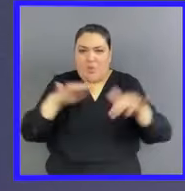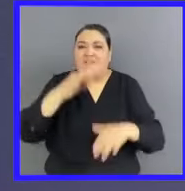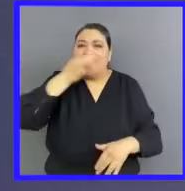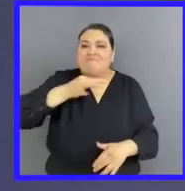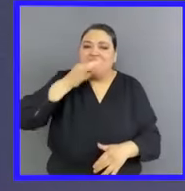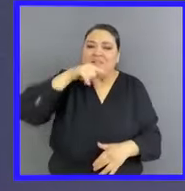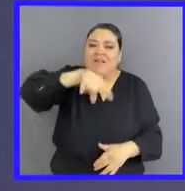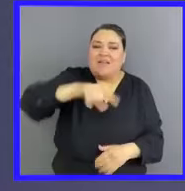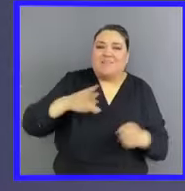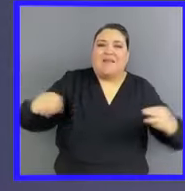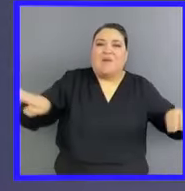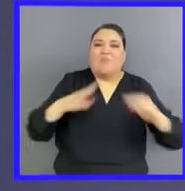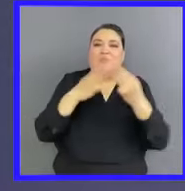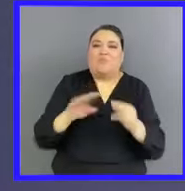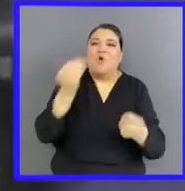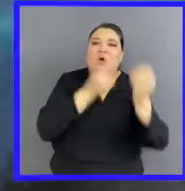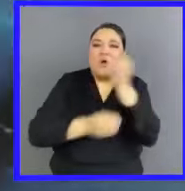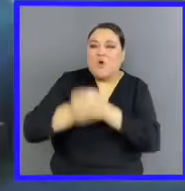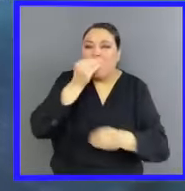y gastronomía típica.